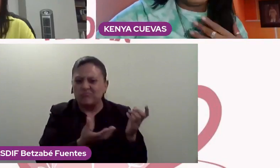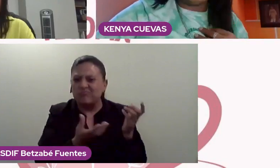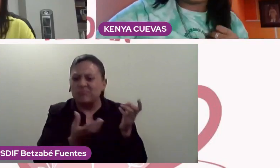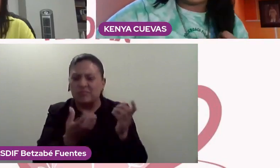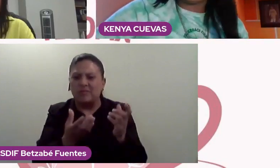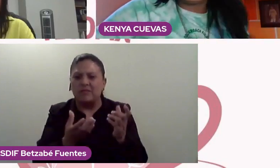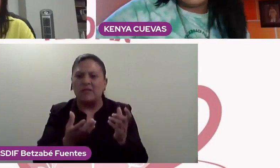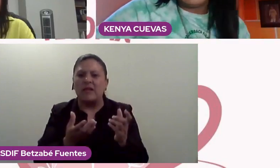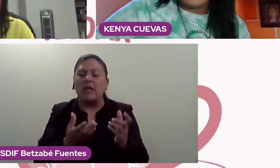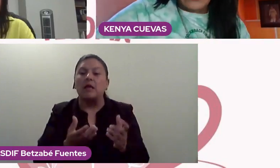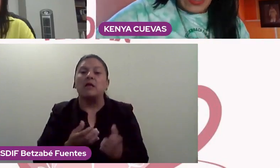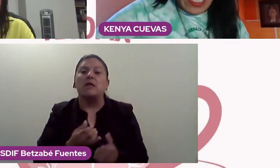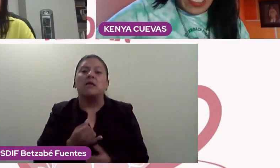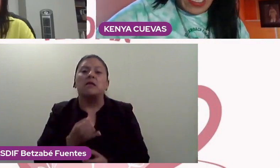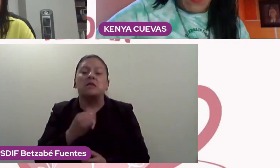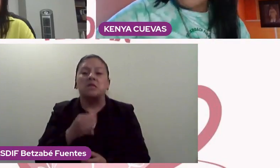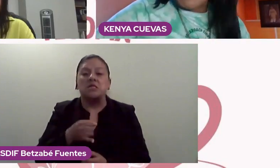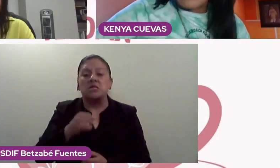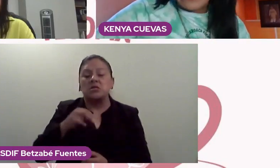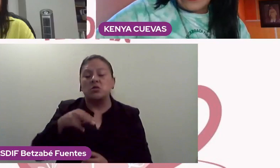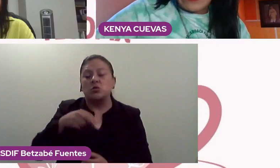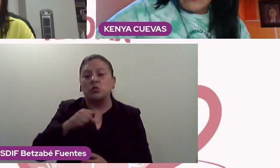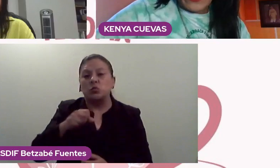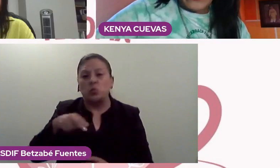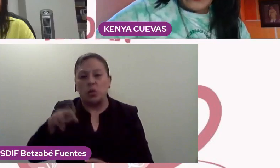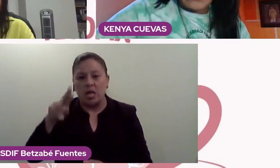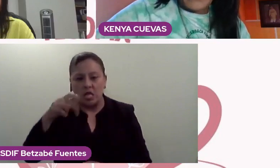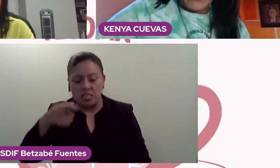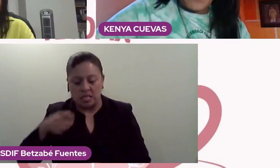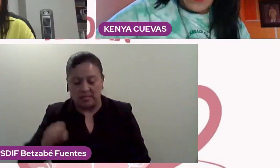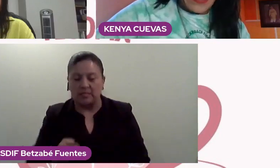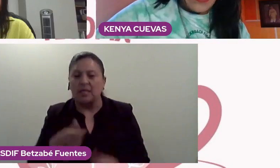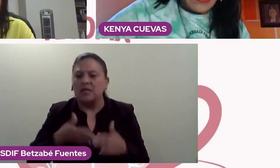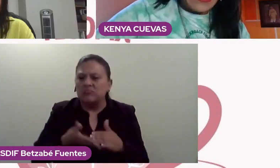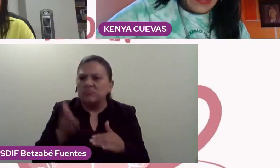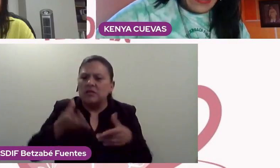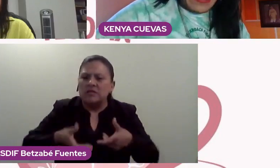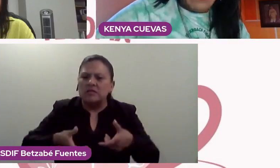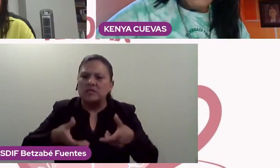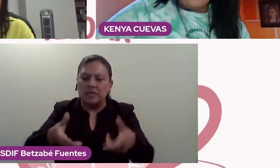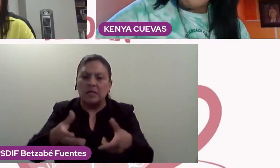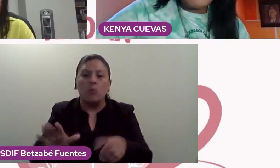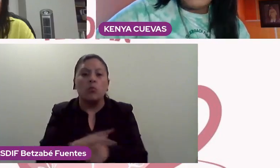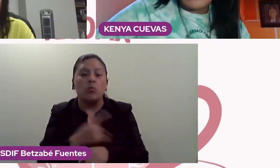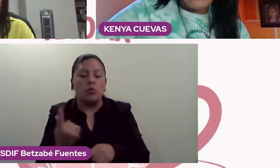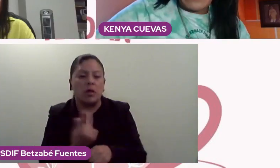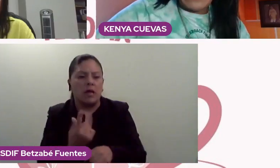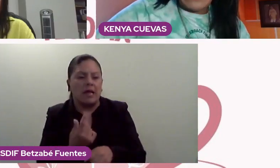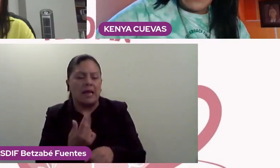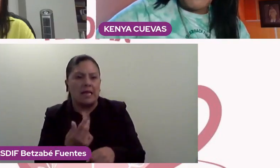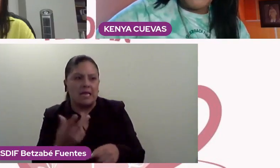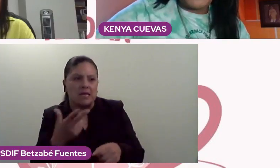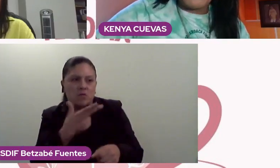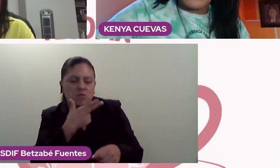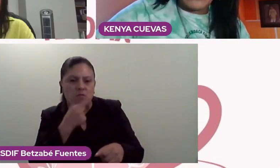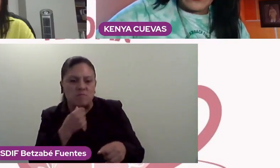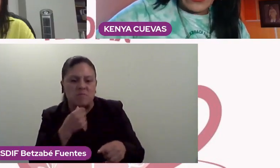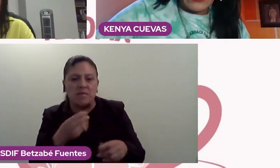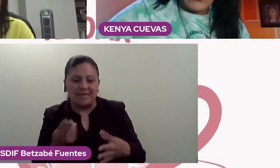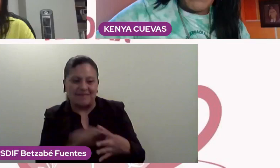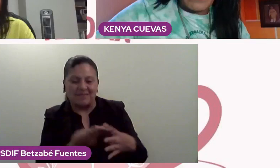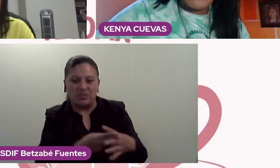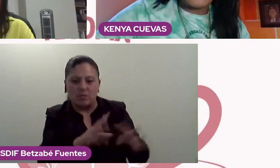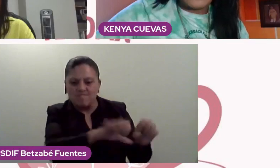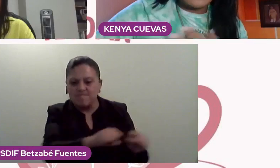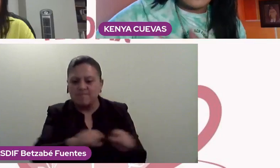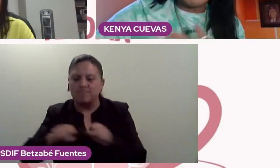Porque pues al asesino lo habíamos detenido nosotras como compañeras, vivimos mucha violencia por nuestros